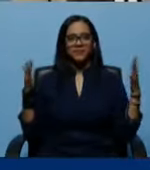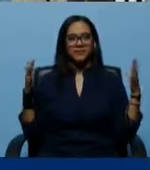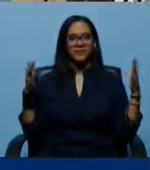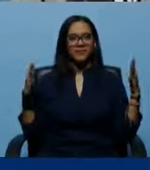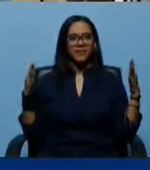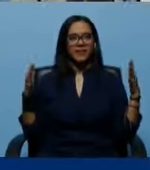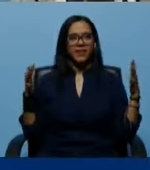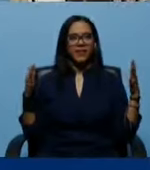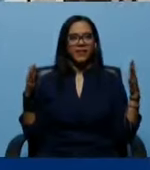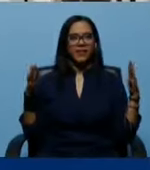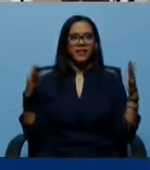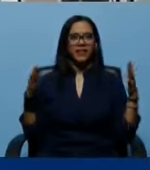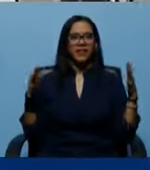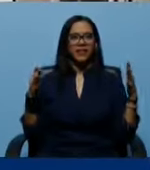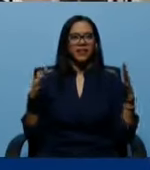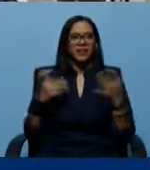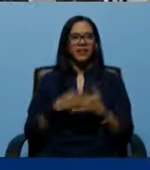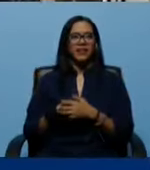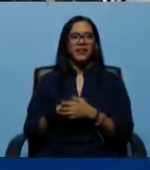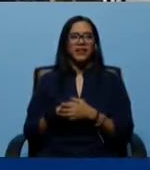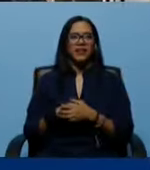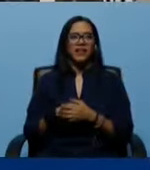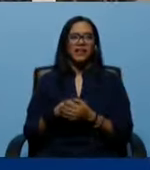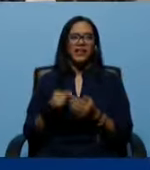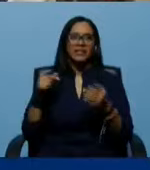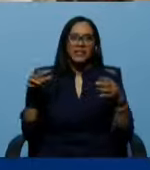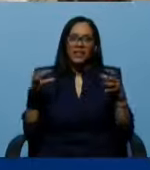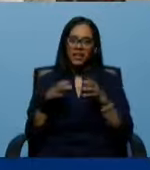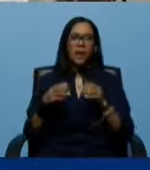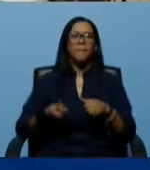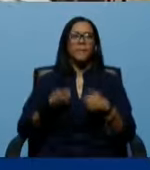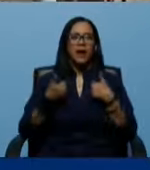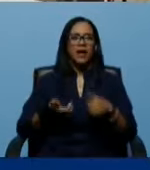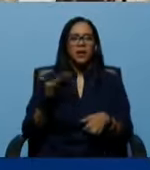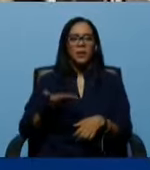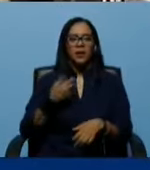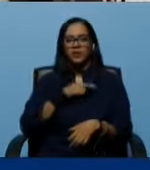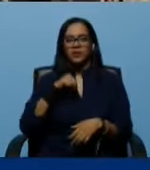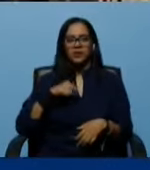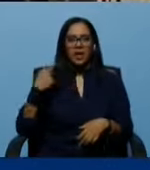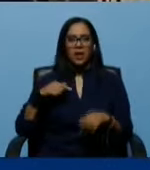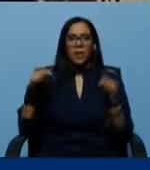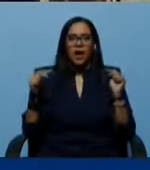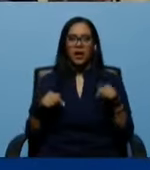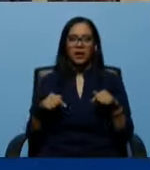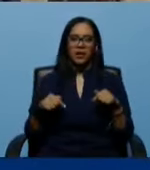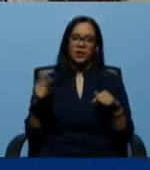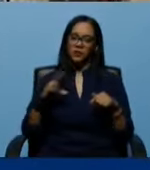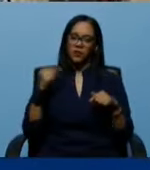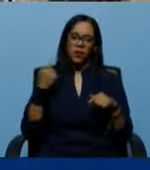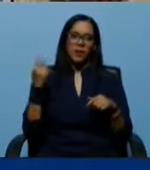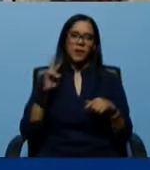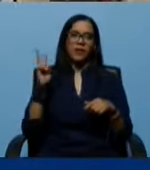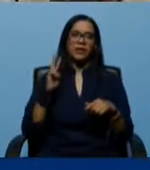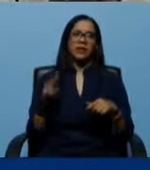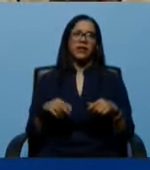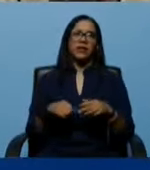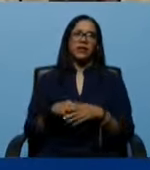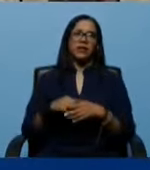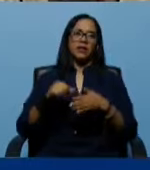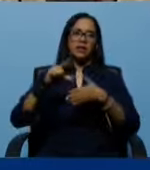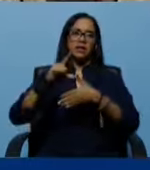Bueno, Clemente, para que tú veas. Bueno, esa es la colección más importante que nosotros tenemos aquí, no solo en Venezuela, sino también en